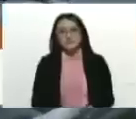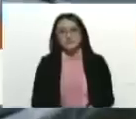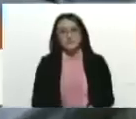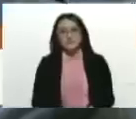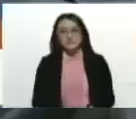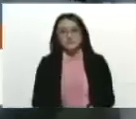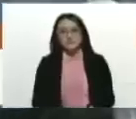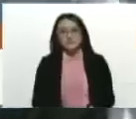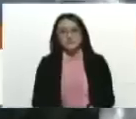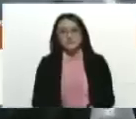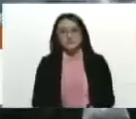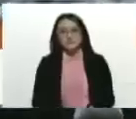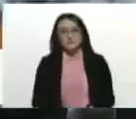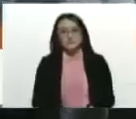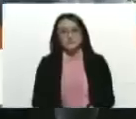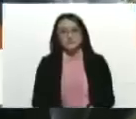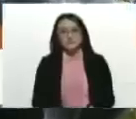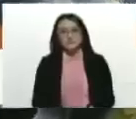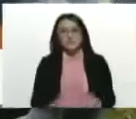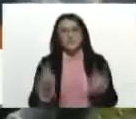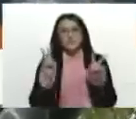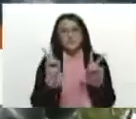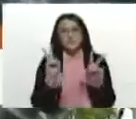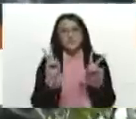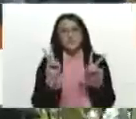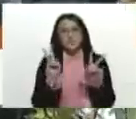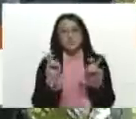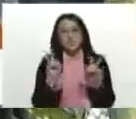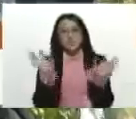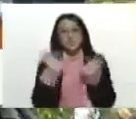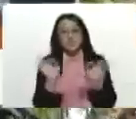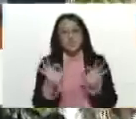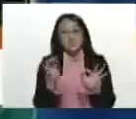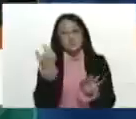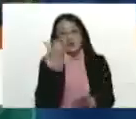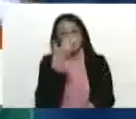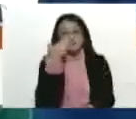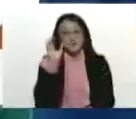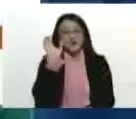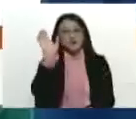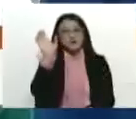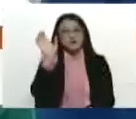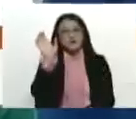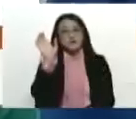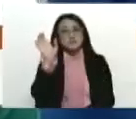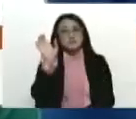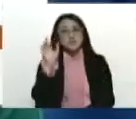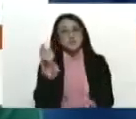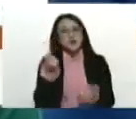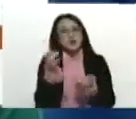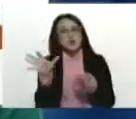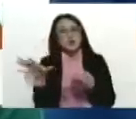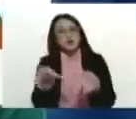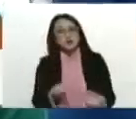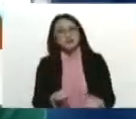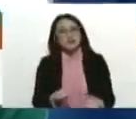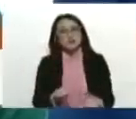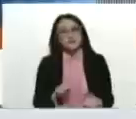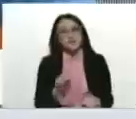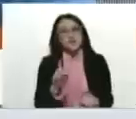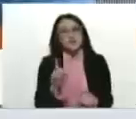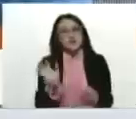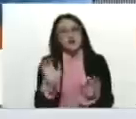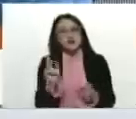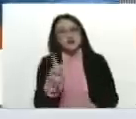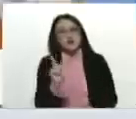marco de ese nuevo imperialismo que ya no es la colonización ya no es la